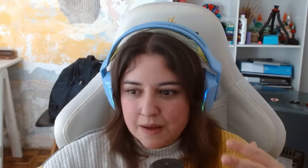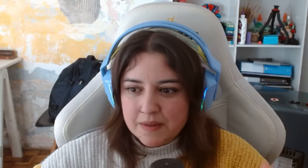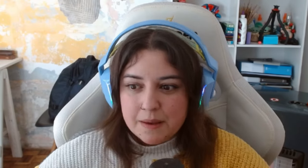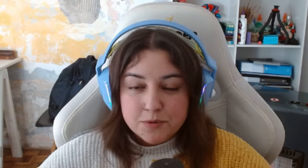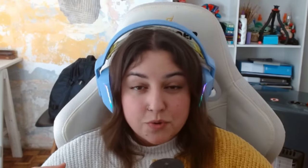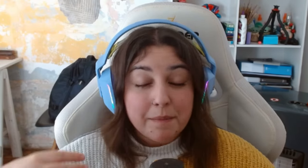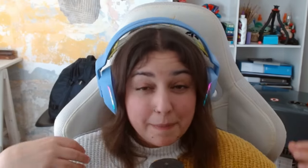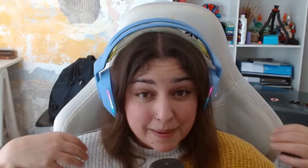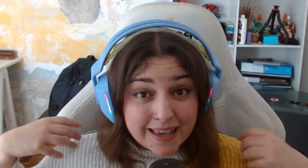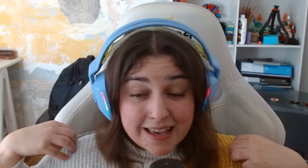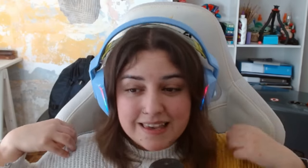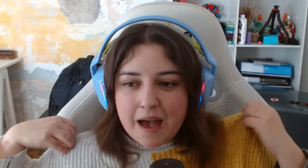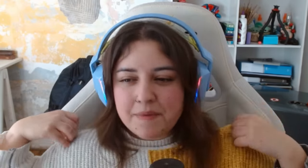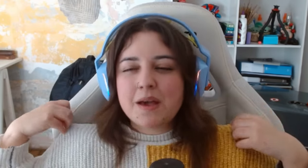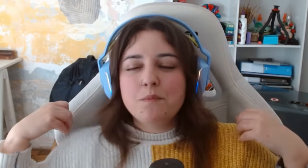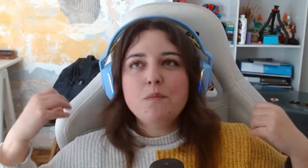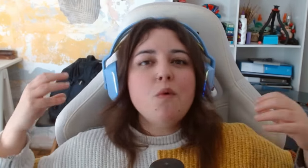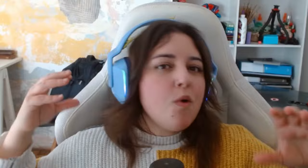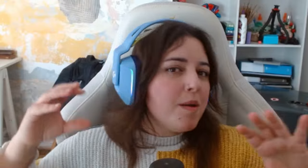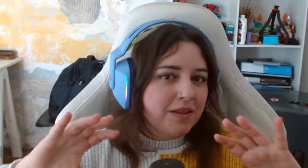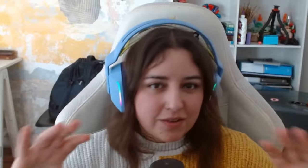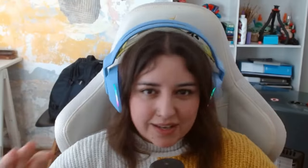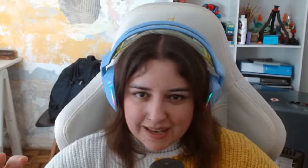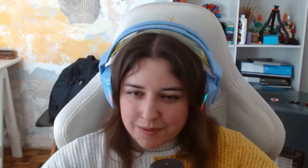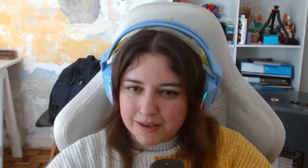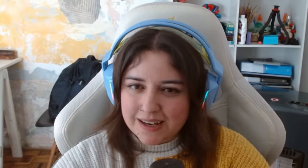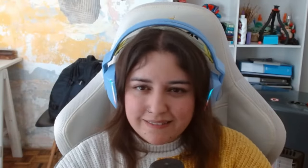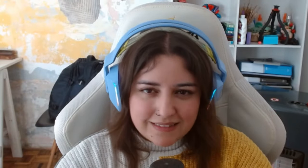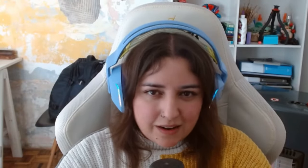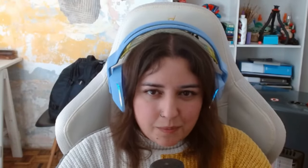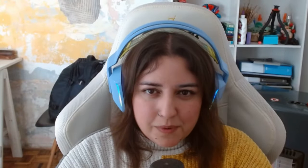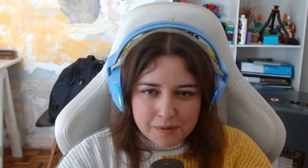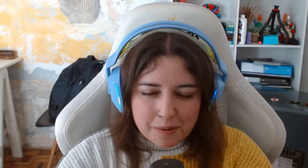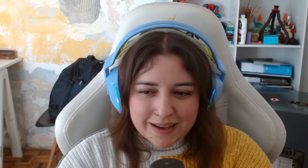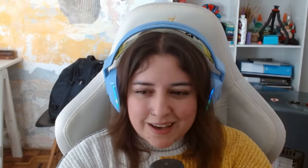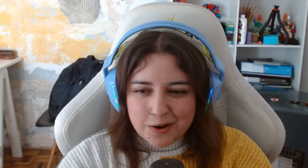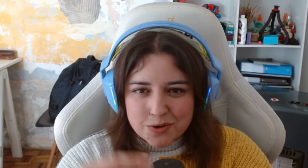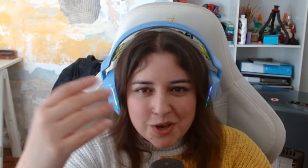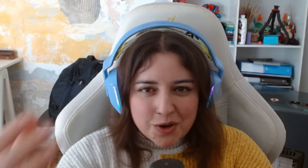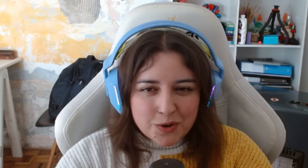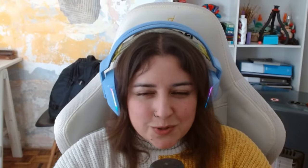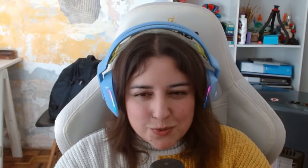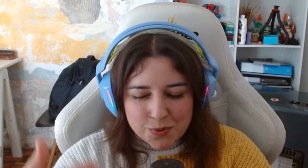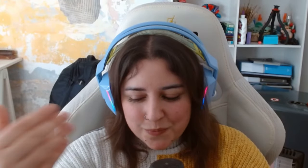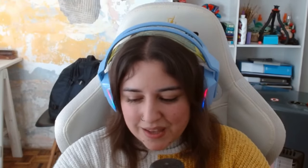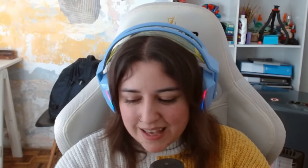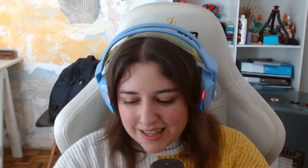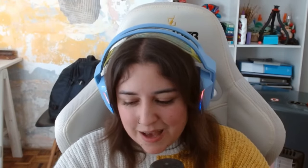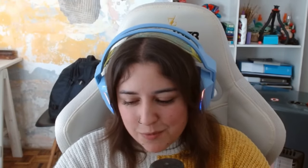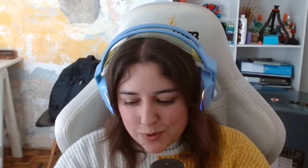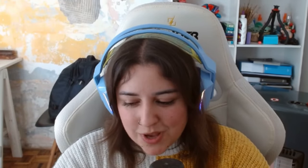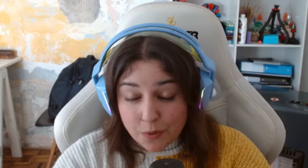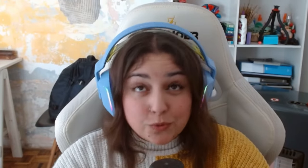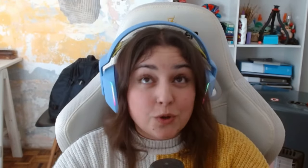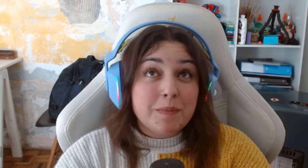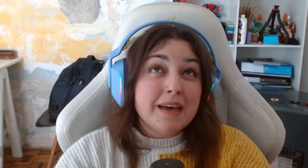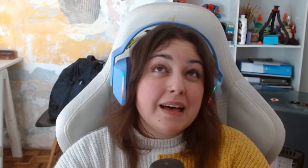una ciudad más pequeña, muy pintoresca. A mí me encantan los pueblos mágicos con su,